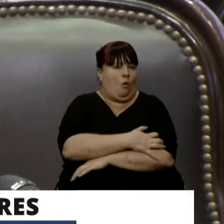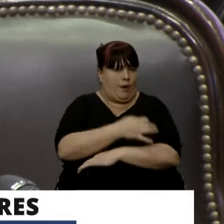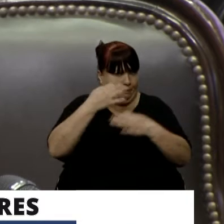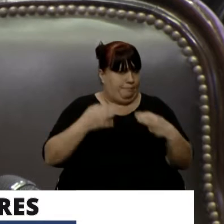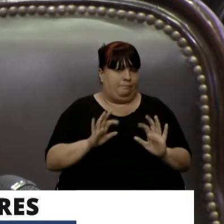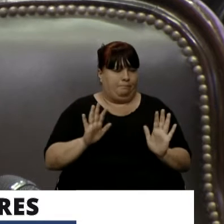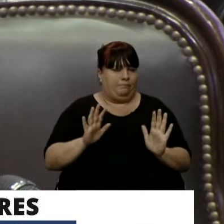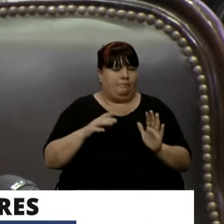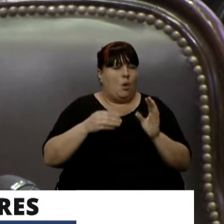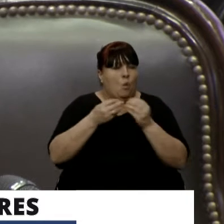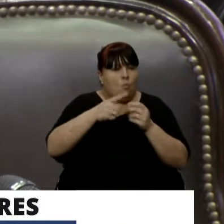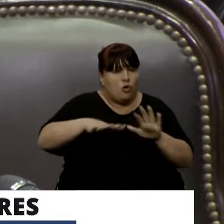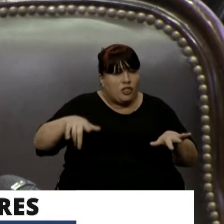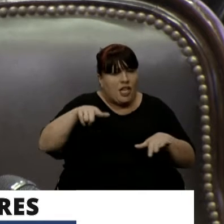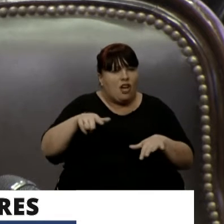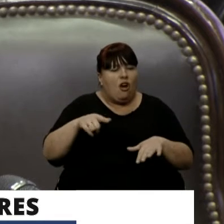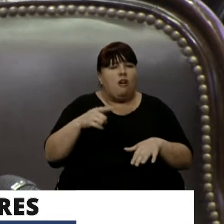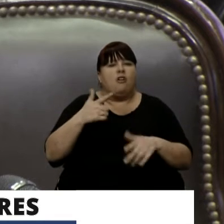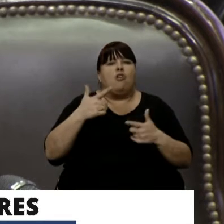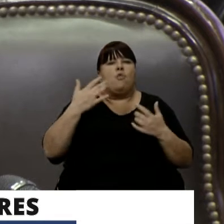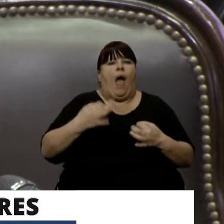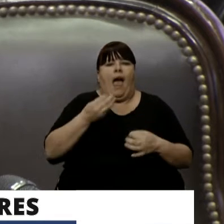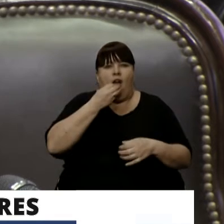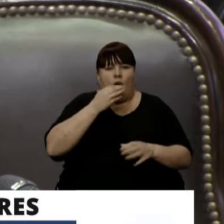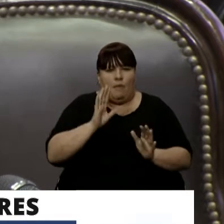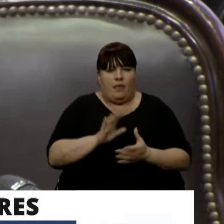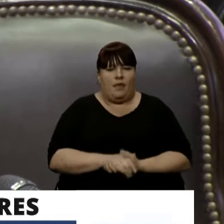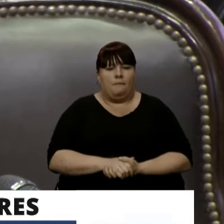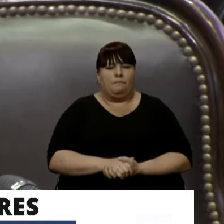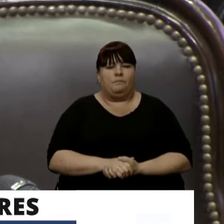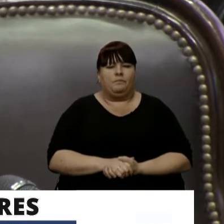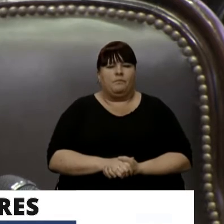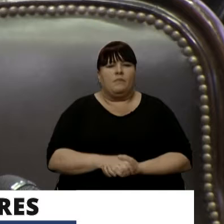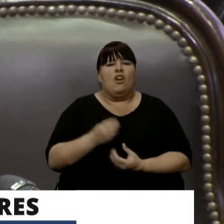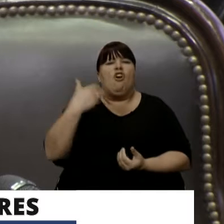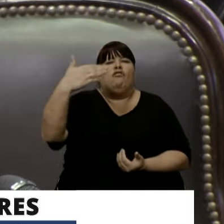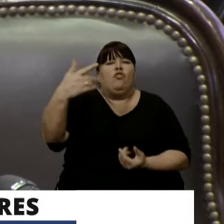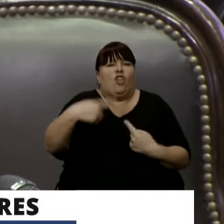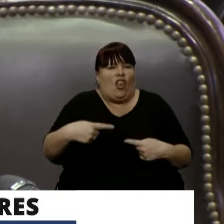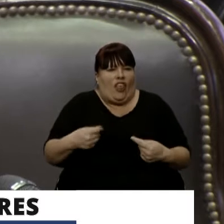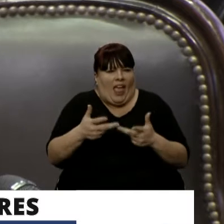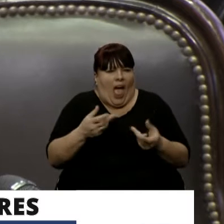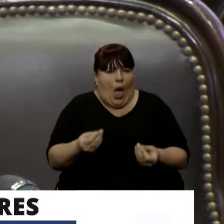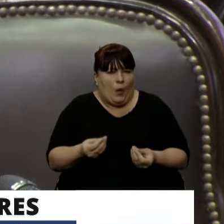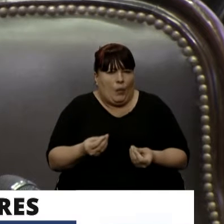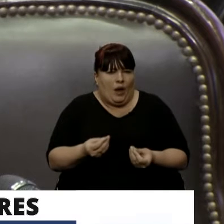pobres y muchos de ellos tienen inseguridad alimentaria. ¿De qué futuro me vienen a